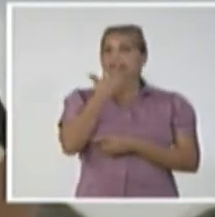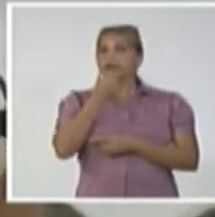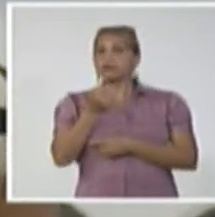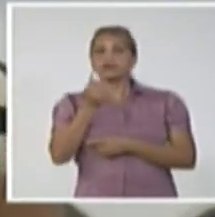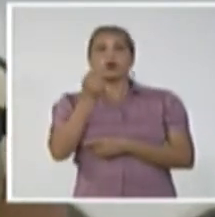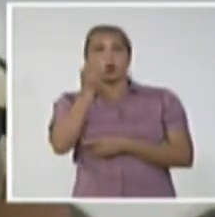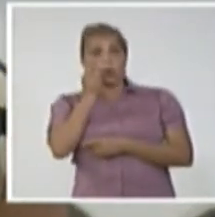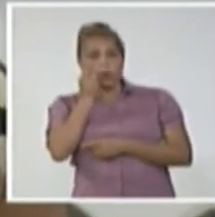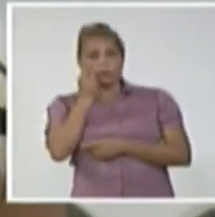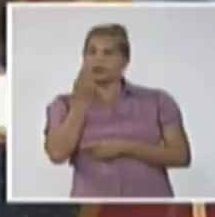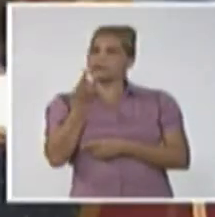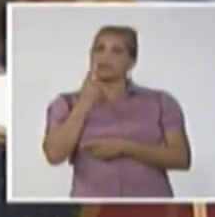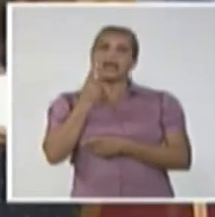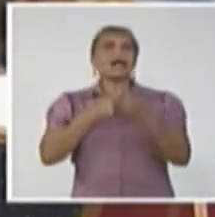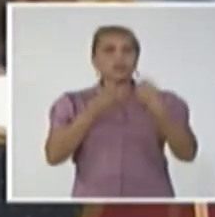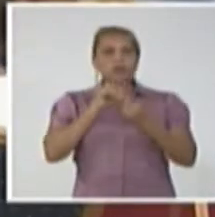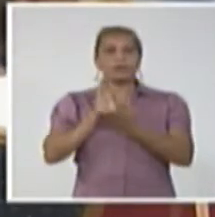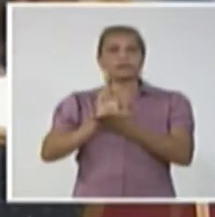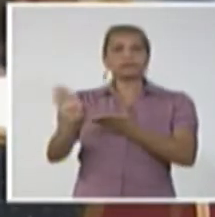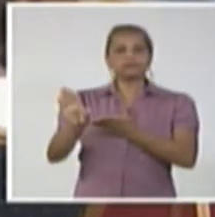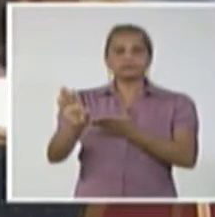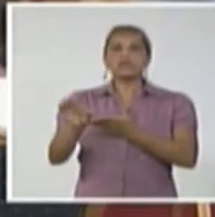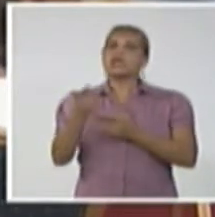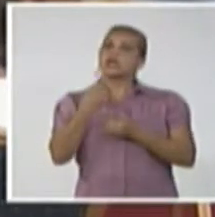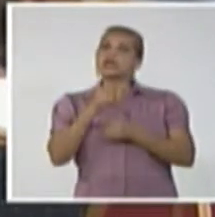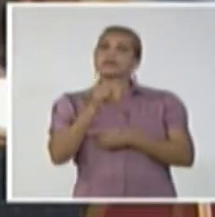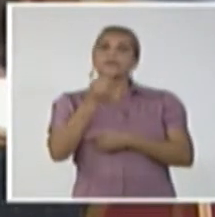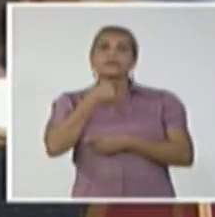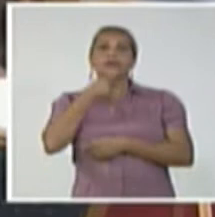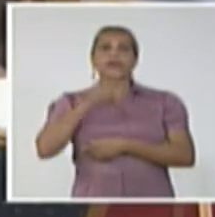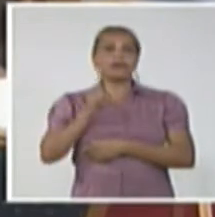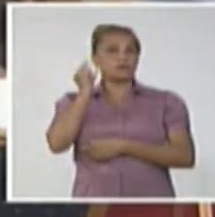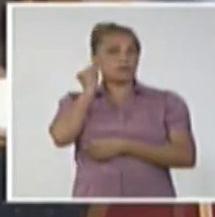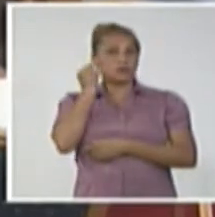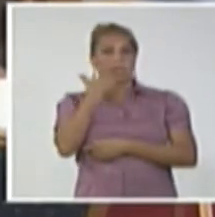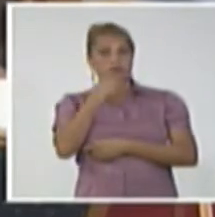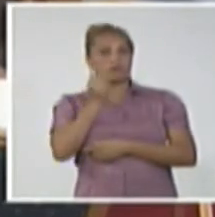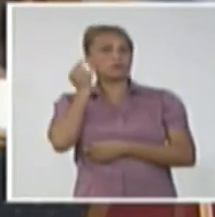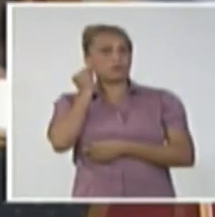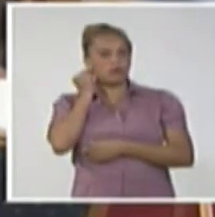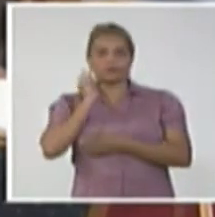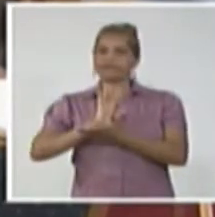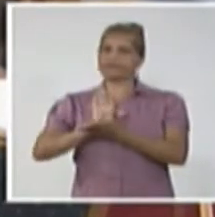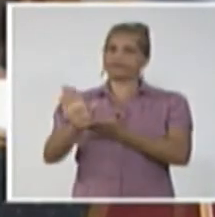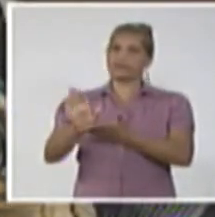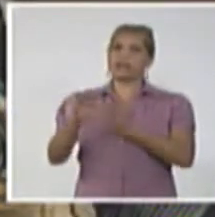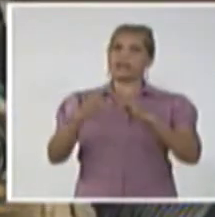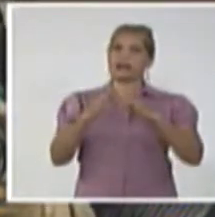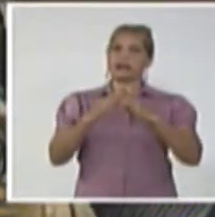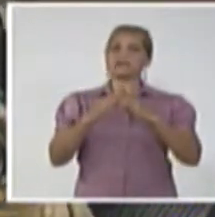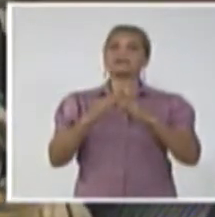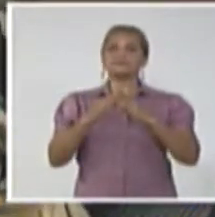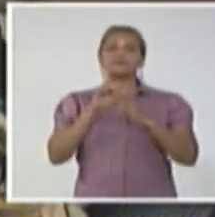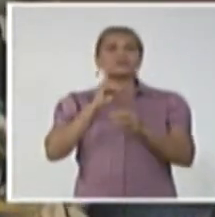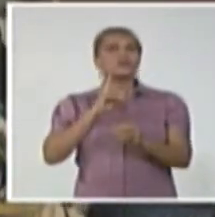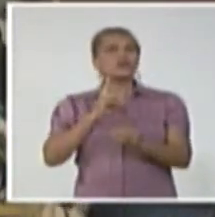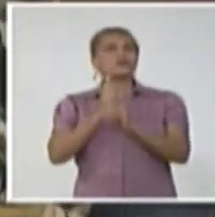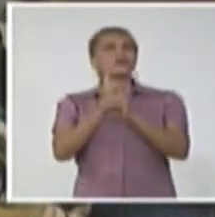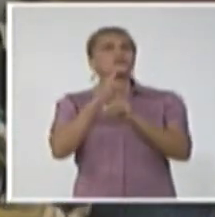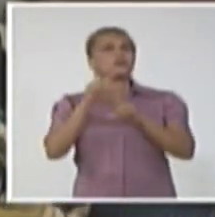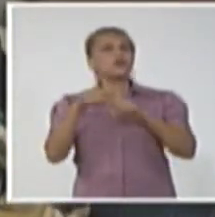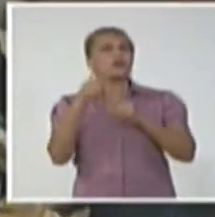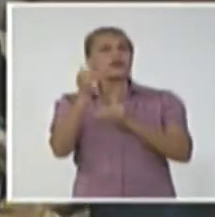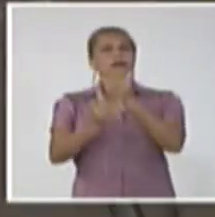son expulsadas de sus hogares. El proyecto del Código de las Familias fue valorado en este encuentro como un código de avanzada